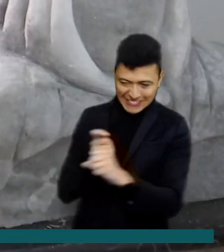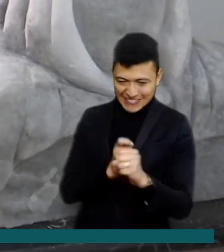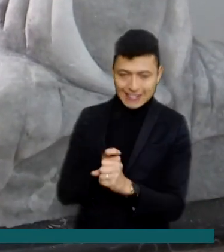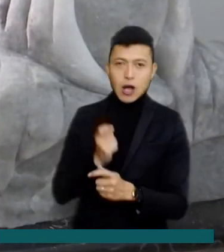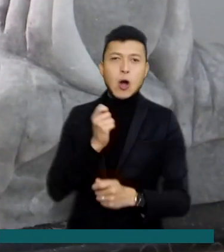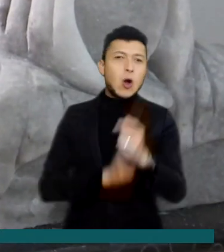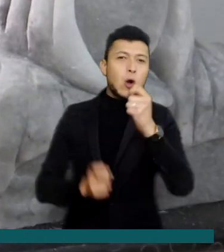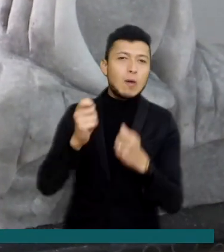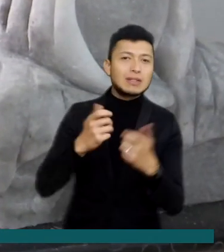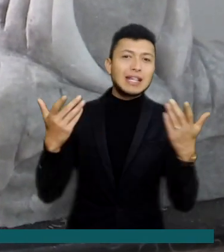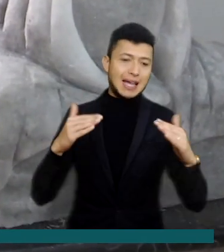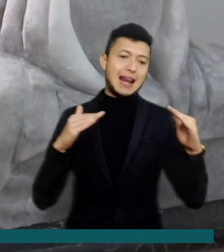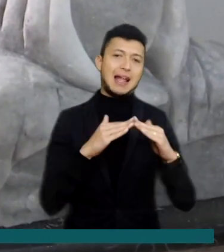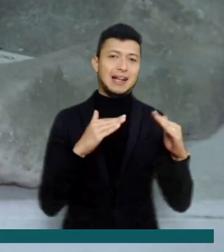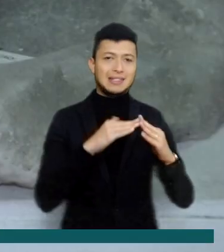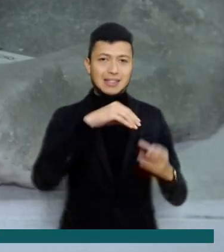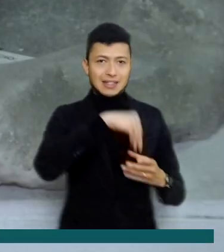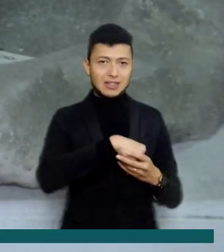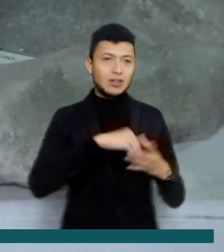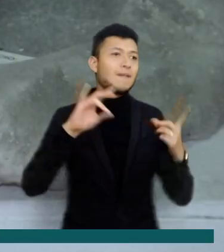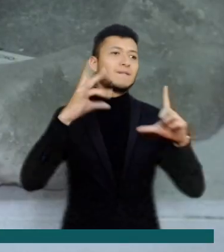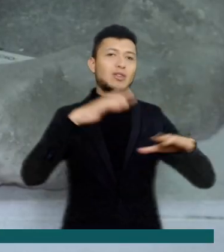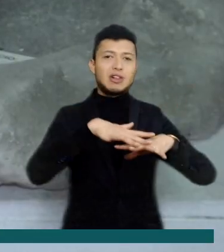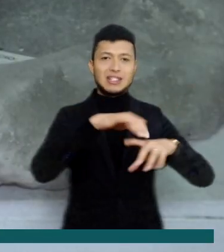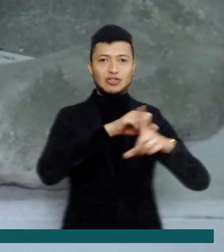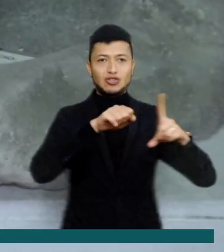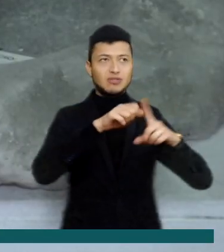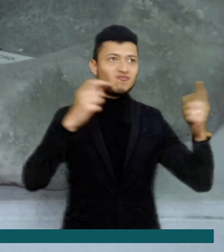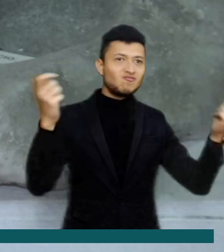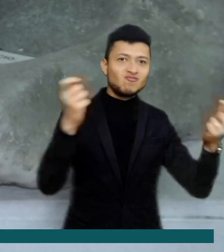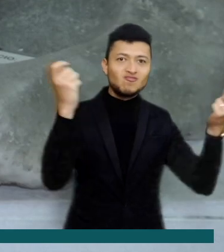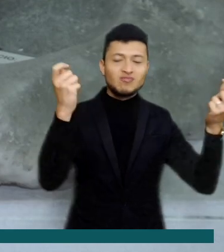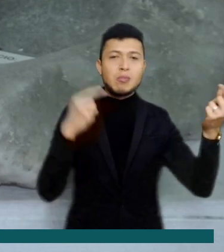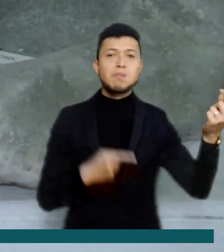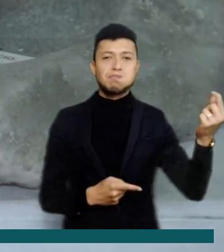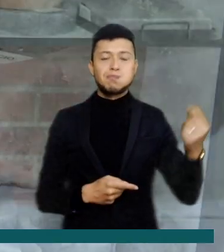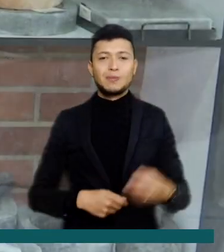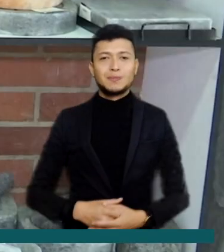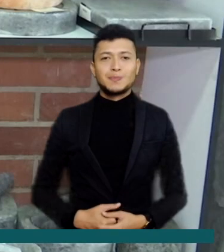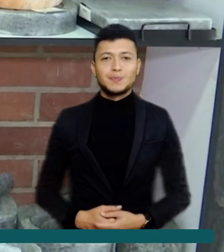elaborados y comercializados desde su casa por medio de las redes sociales.